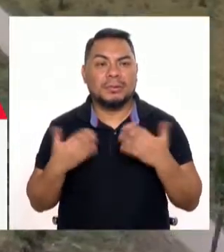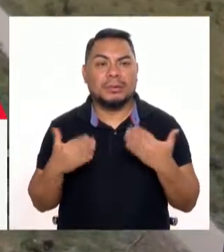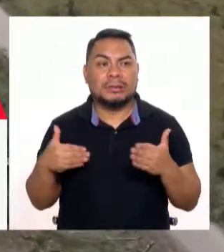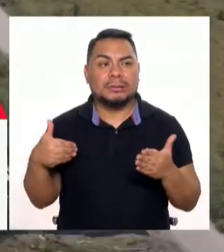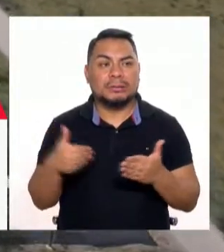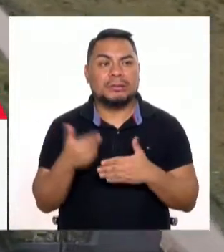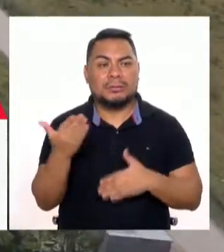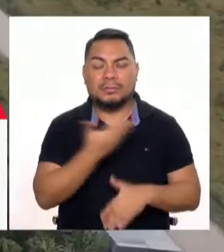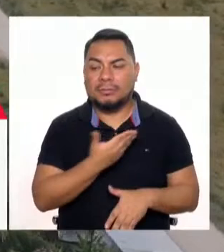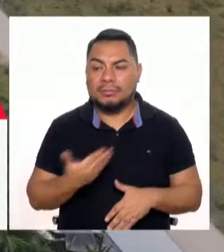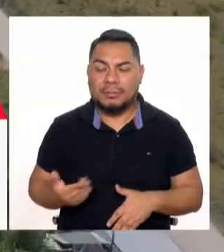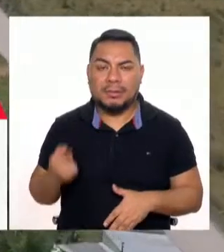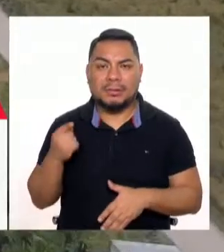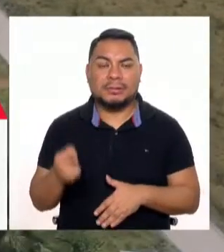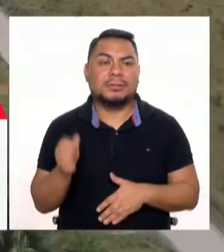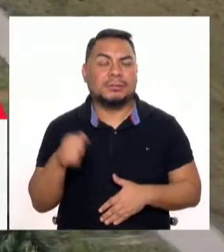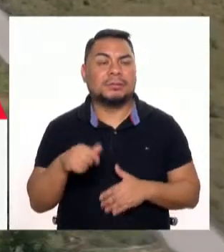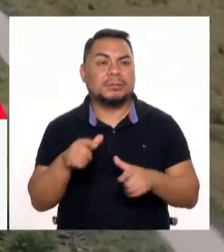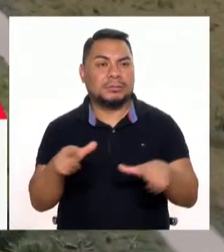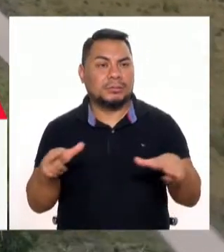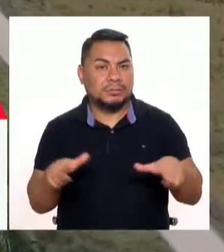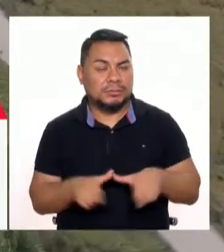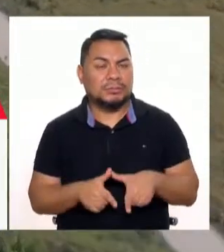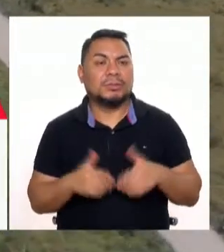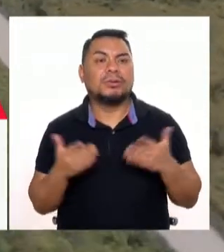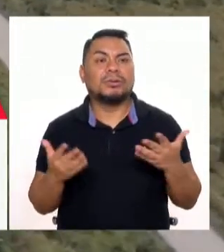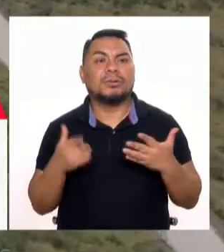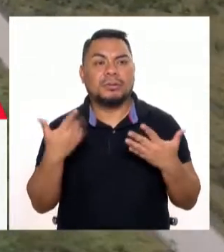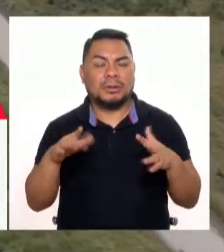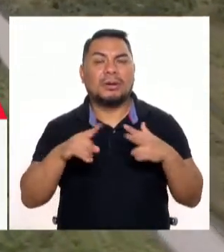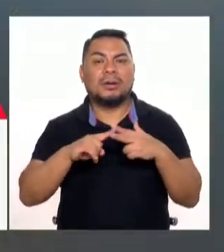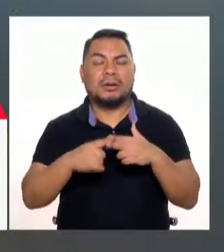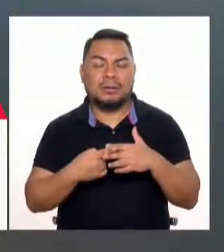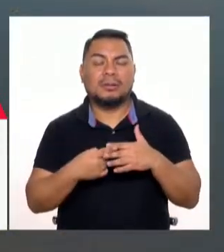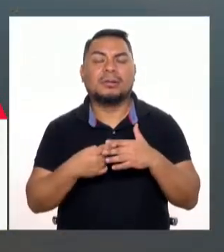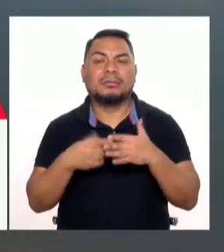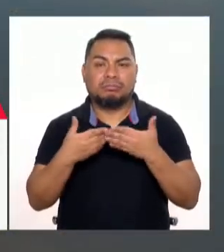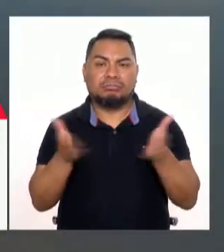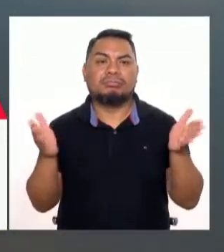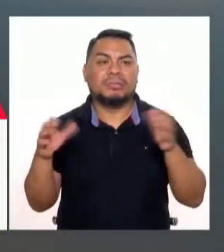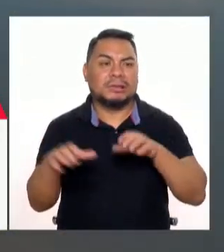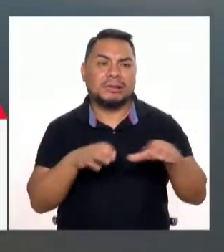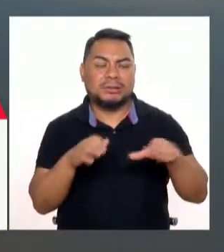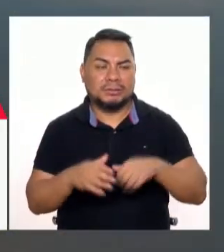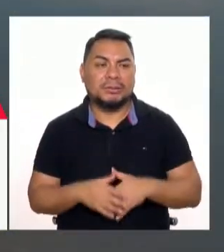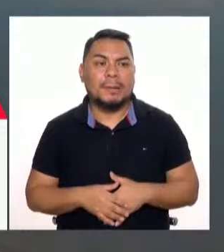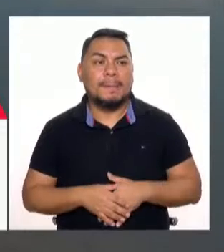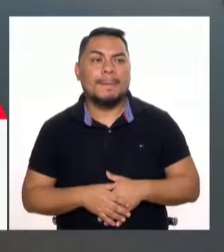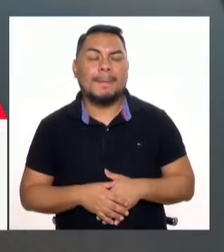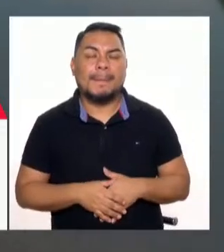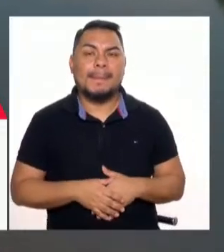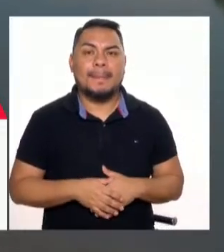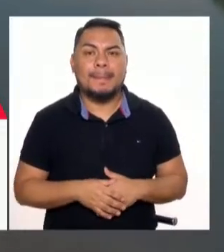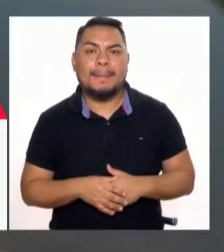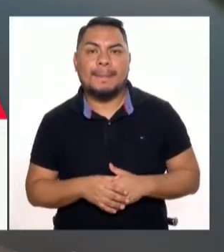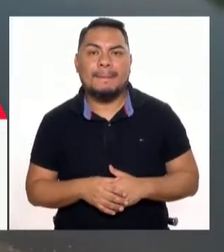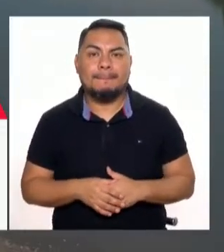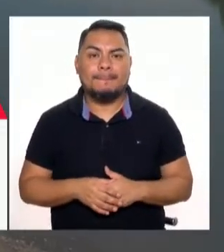la presidenta del lugar donde se va a desarrollar esta actividad